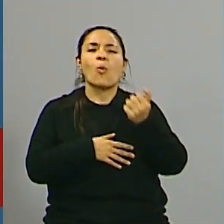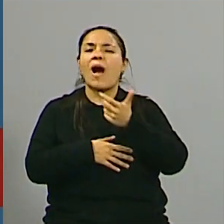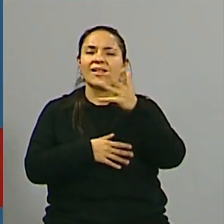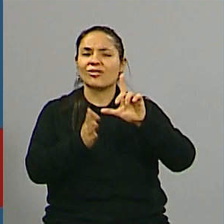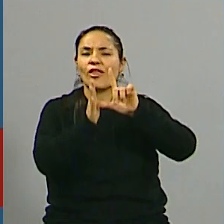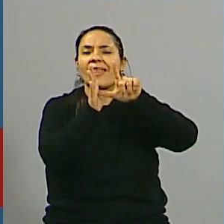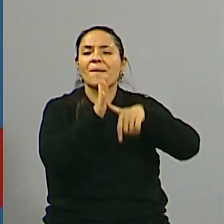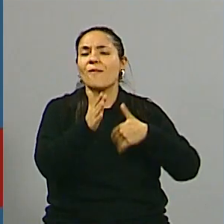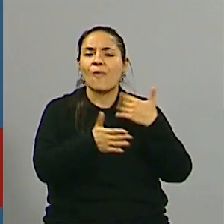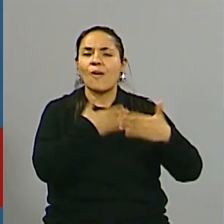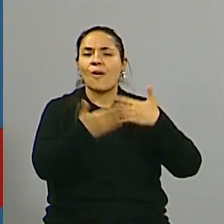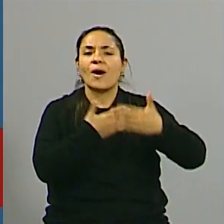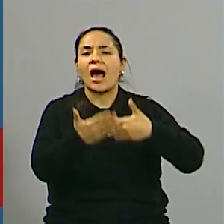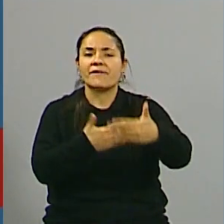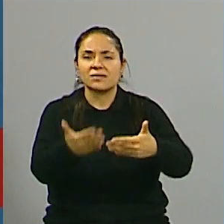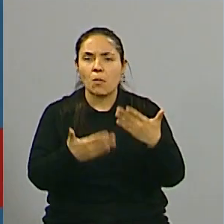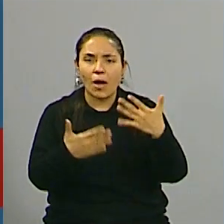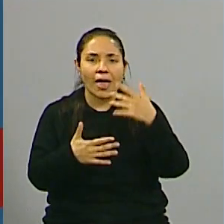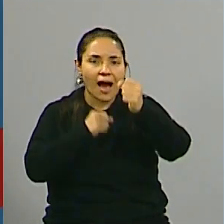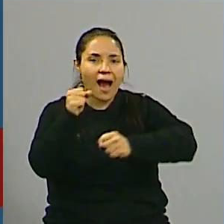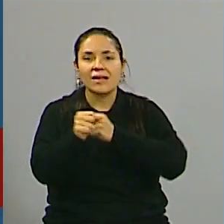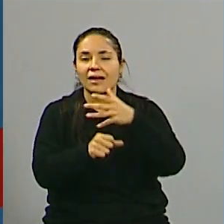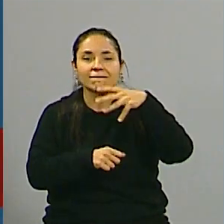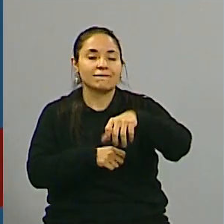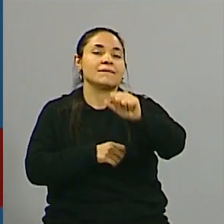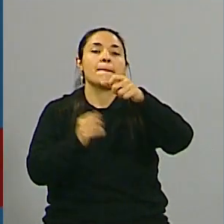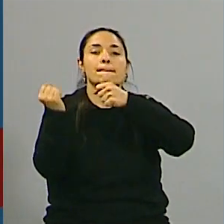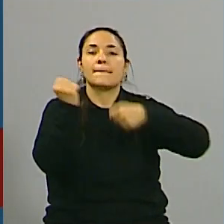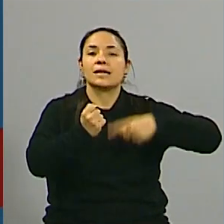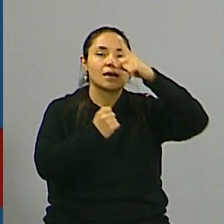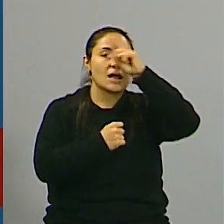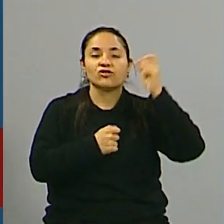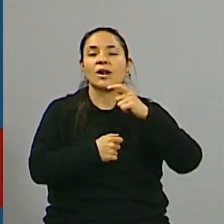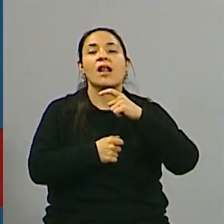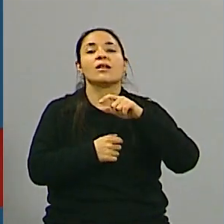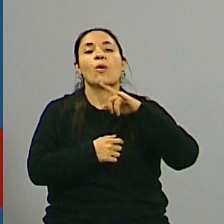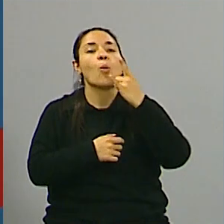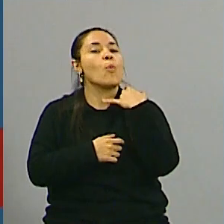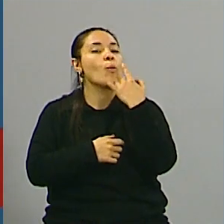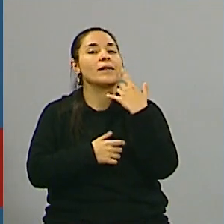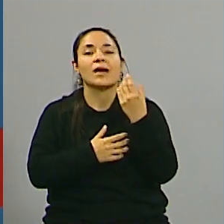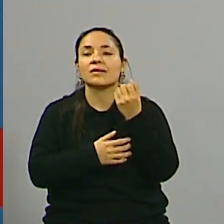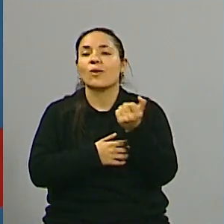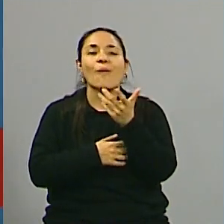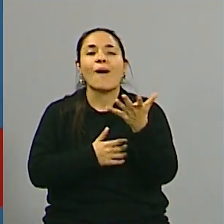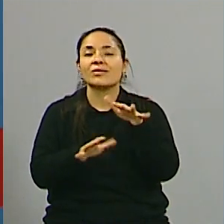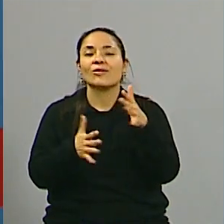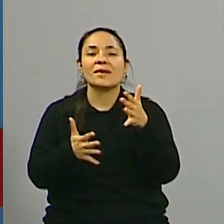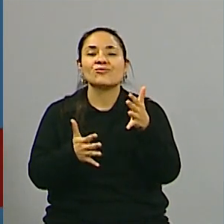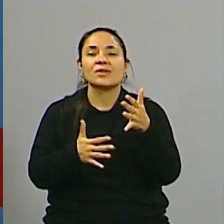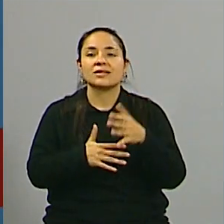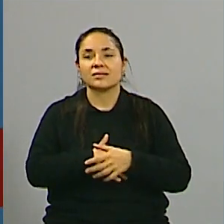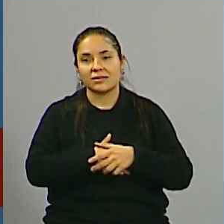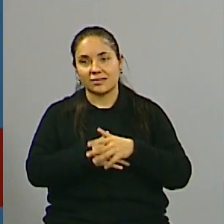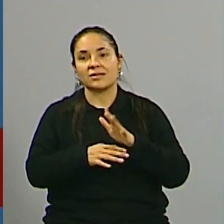que puede demandar avanzar en esto y que se concrete la posibilidad de un parque nacional ahí en la zona de Uspallata? Y en realidad tiene mucho que